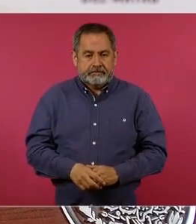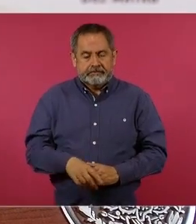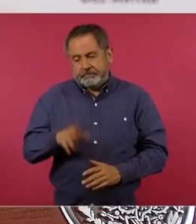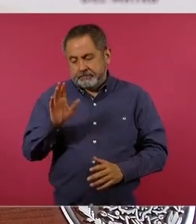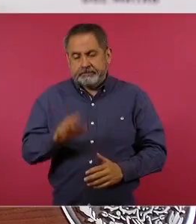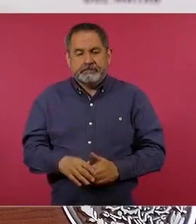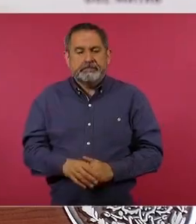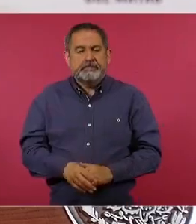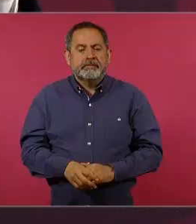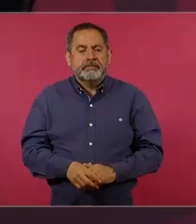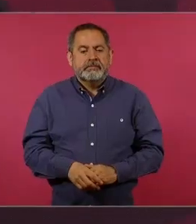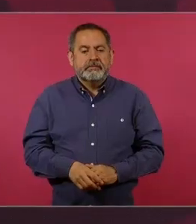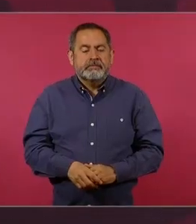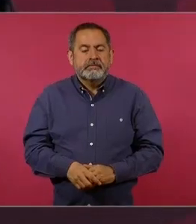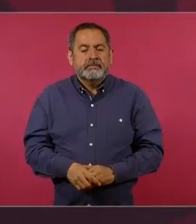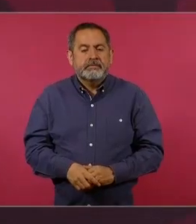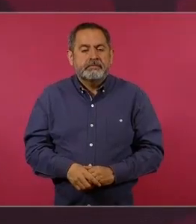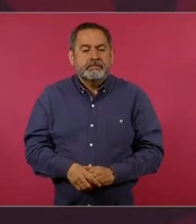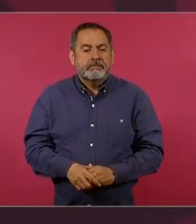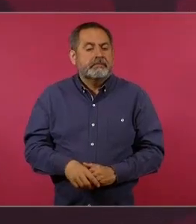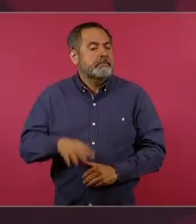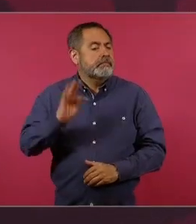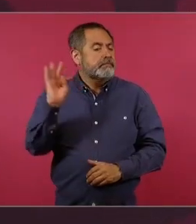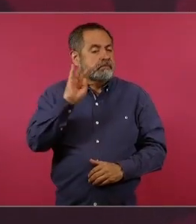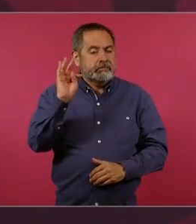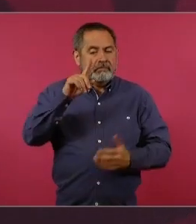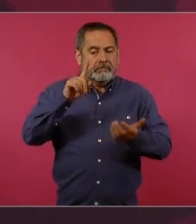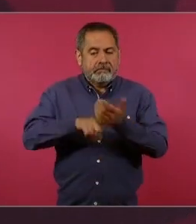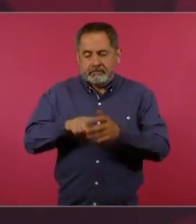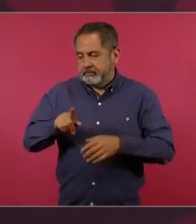Pero bueno, si un dirigente